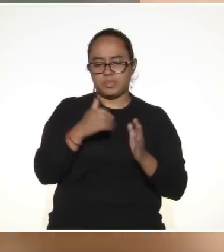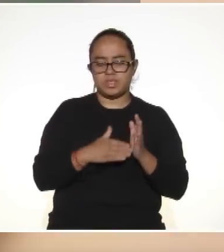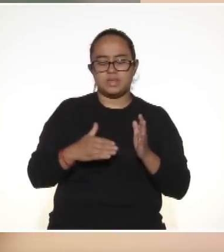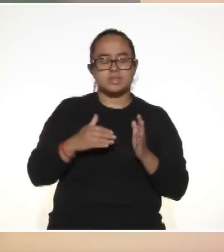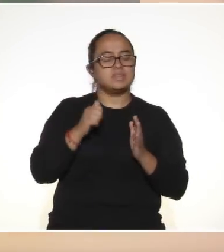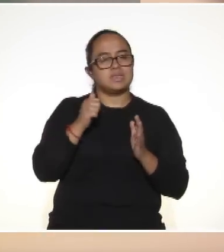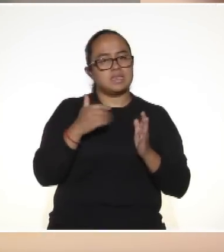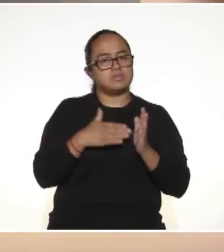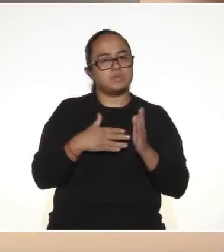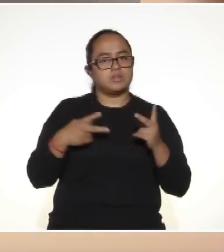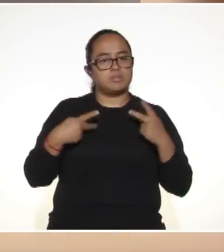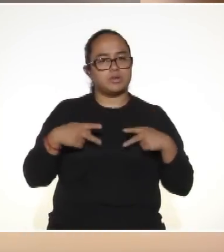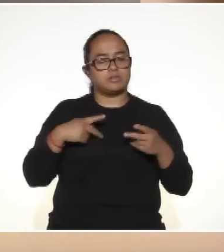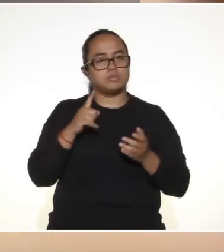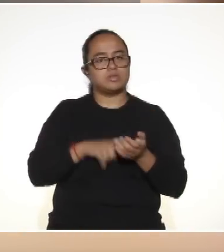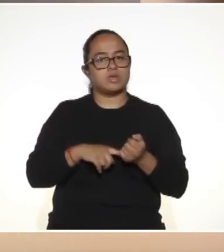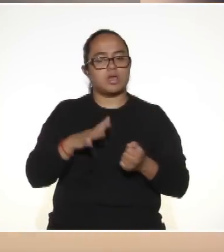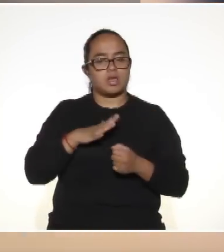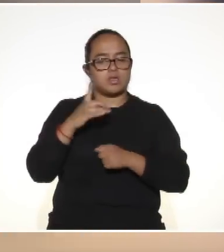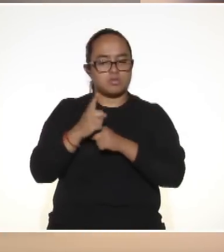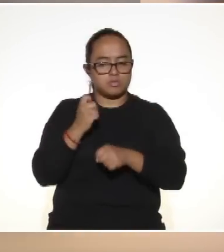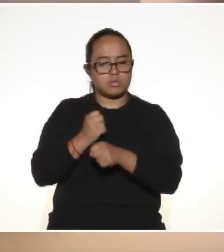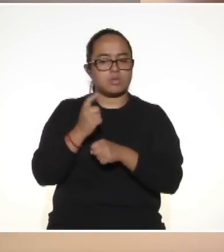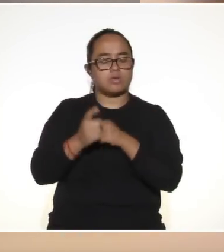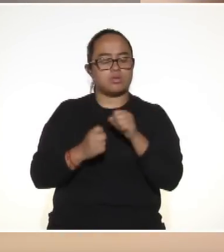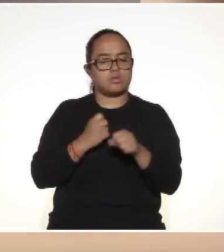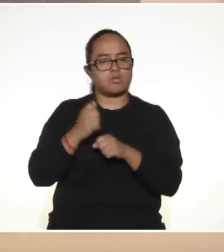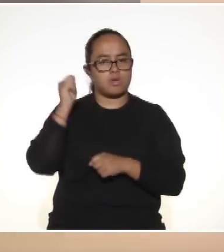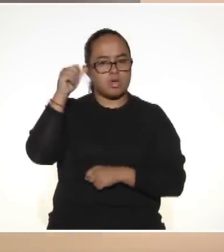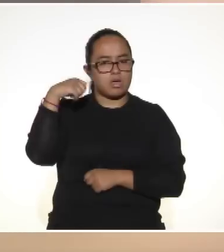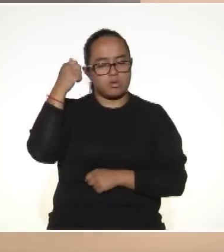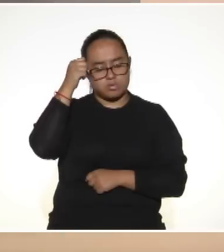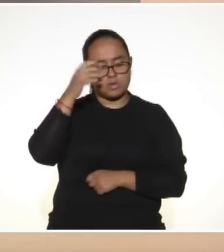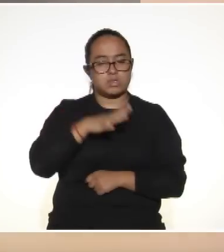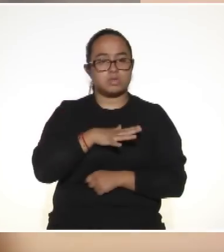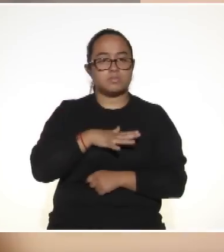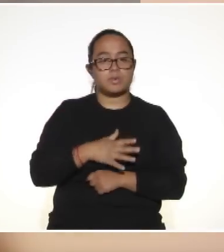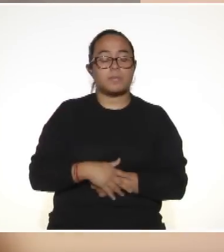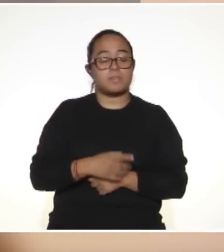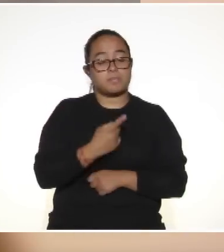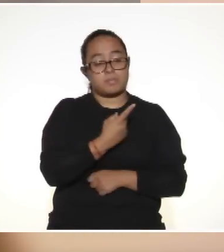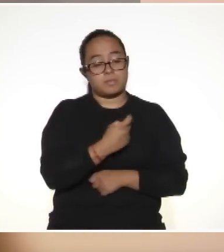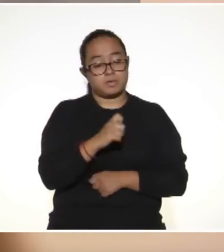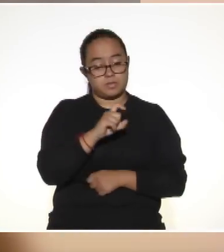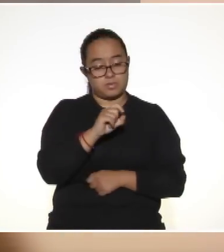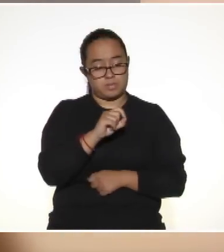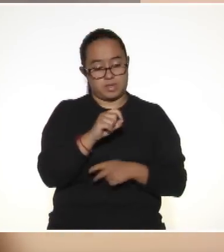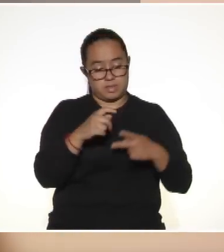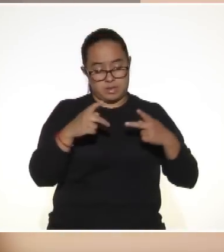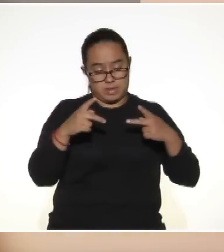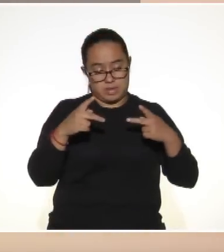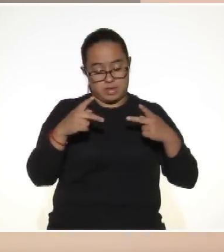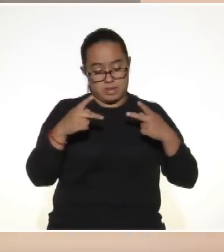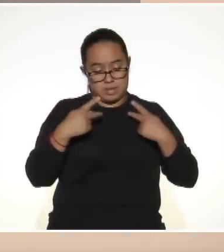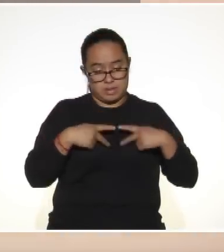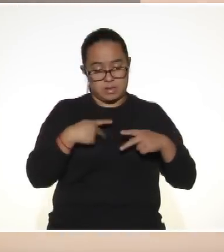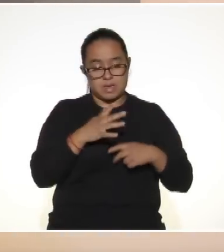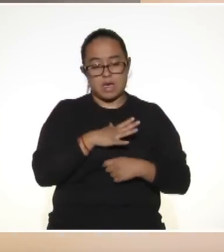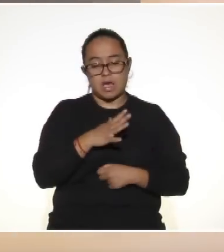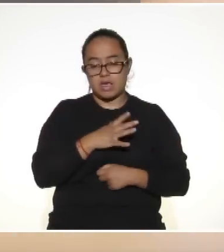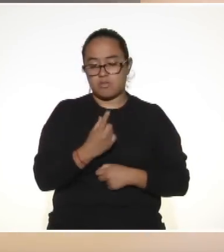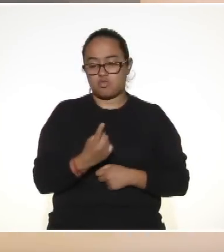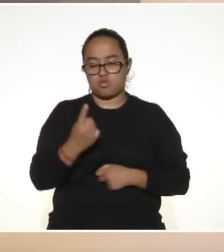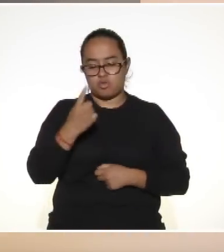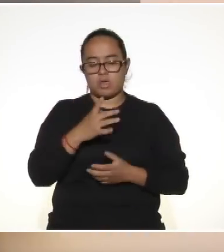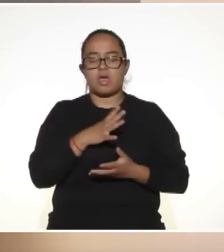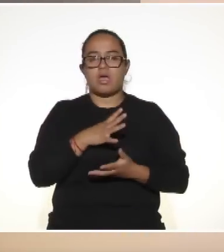personas registran autismo cada año, es decir, 1 de cada 120 habitantes tiene algún tipo de